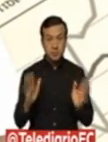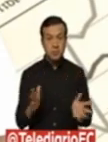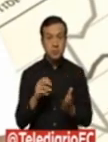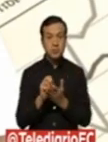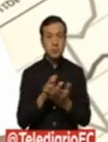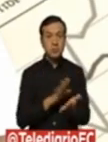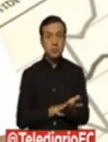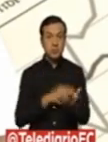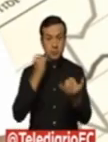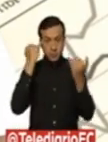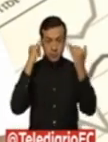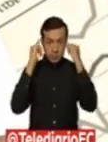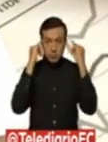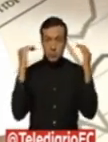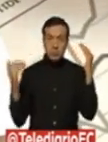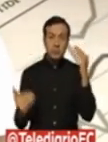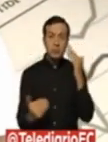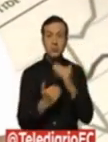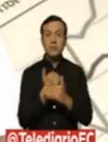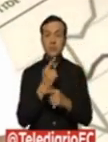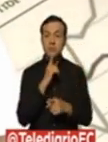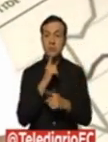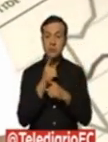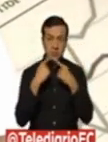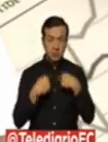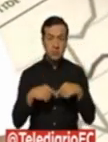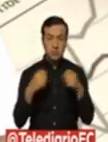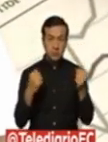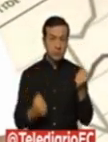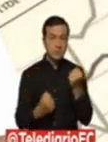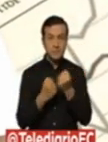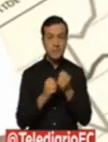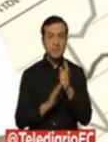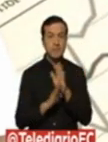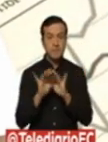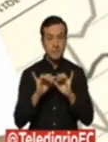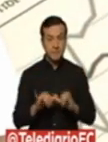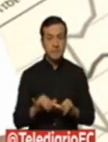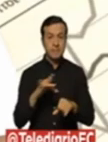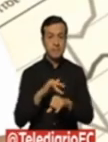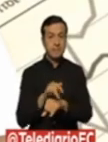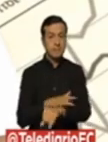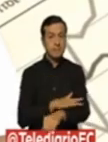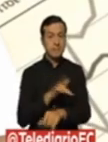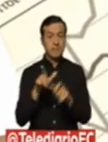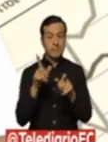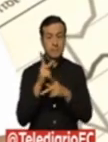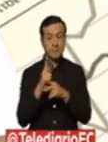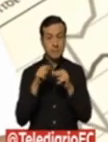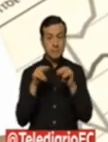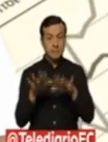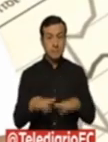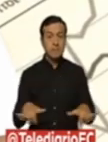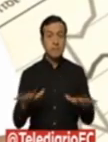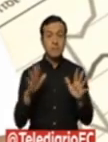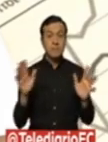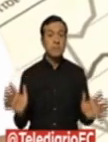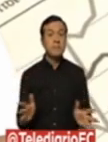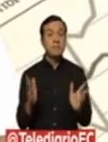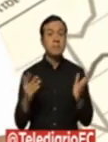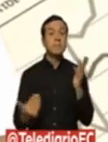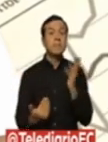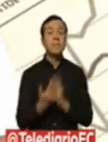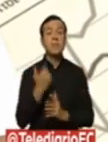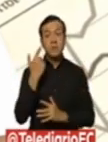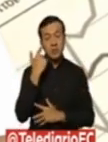innovadores sostenibles y replicables que contribuyan al crecimiento de la conciencia ciudadana ambiental en el país y fomenten la